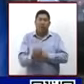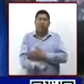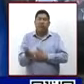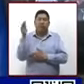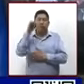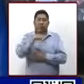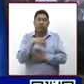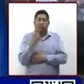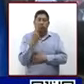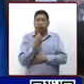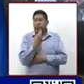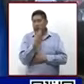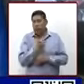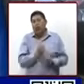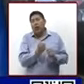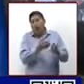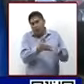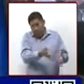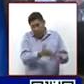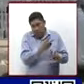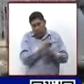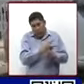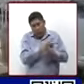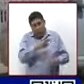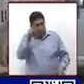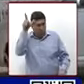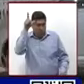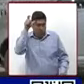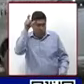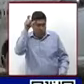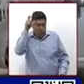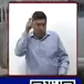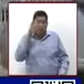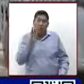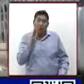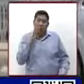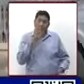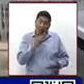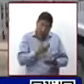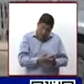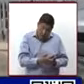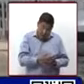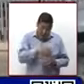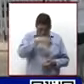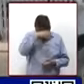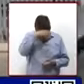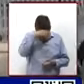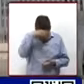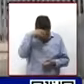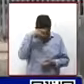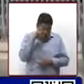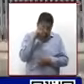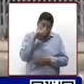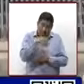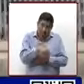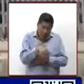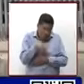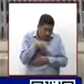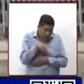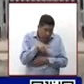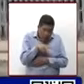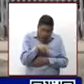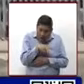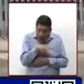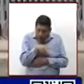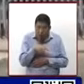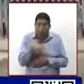y deja a la niña a cuidado del padrastro. Y la madre llega de su fuente laboral a eso de las 7 de la noche, encuentra a la